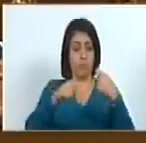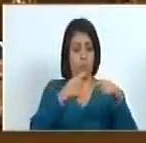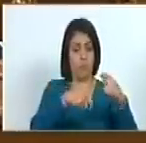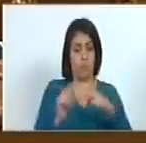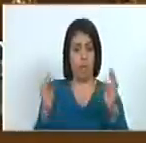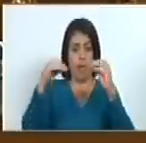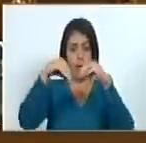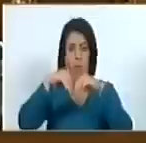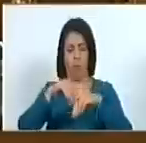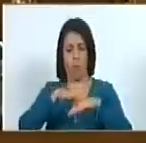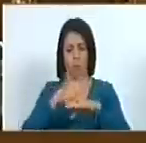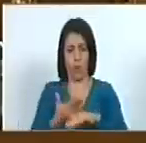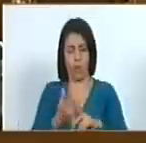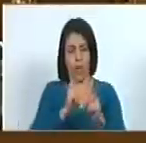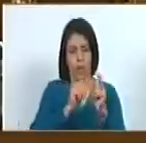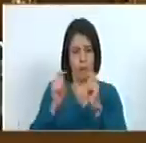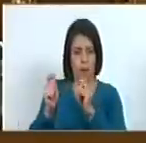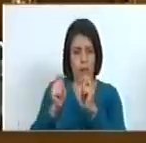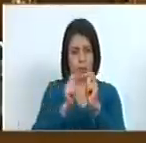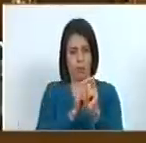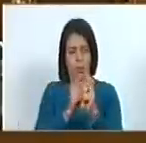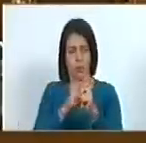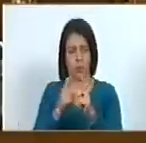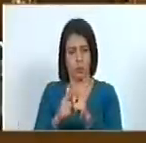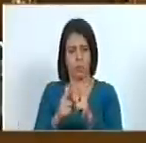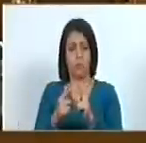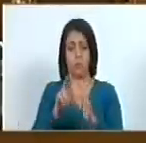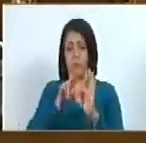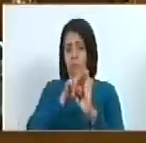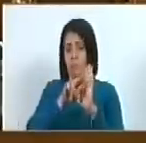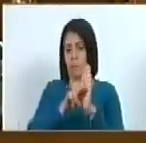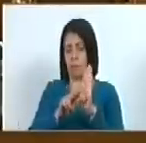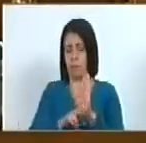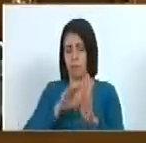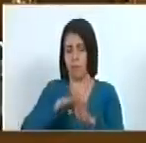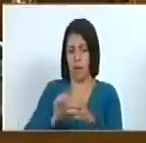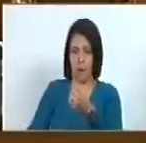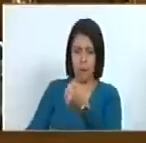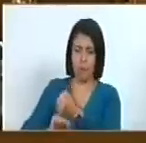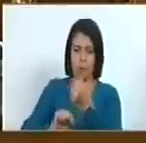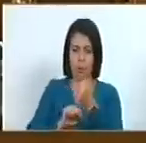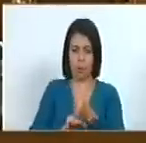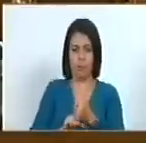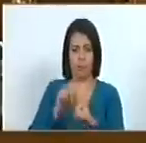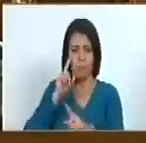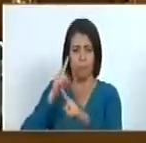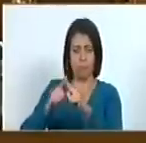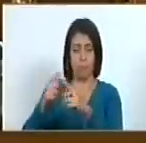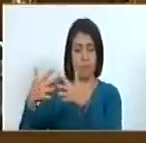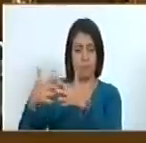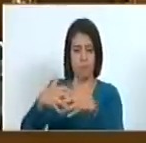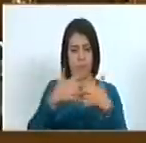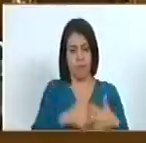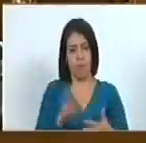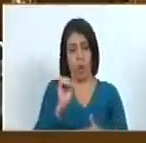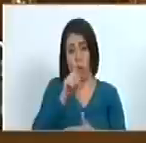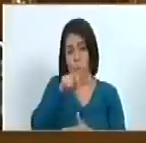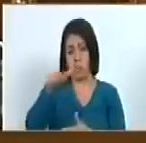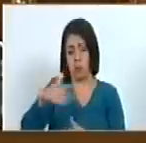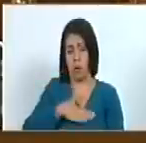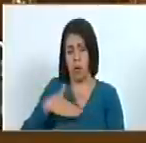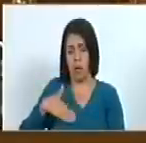de un acuerdo de transacción, reservándose las medidas para favorecer a determinadas empresas o